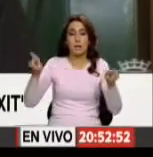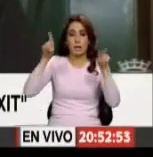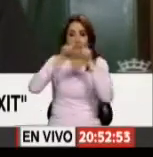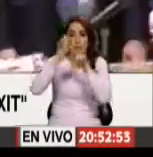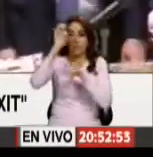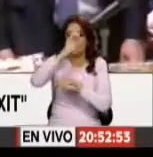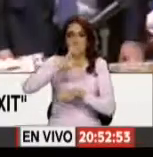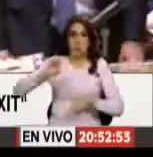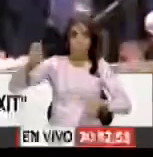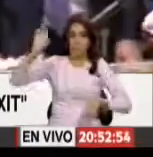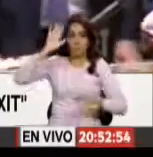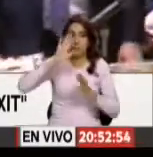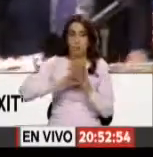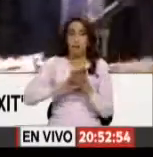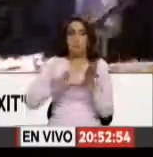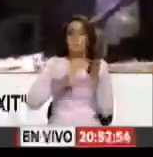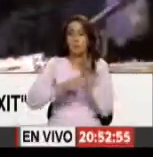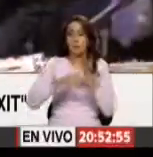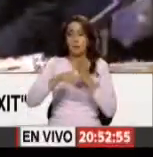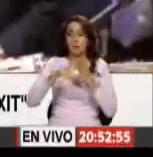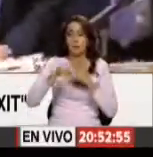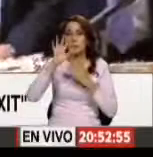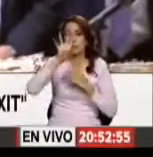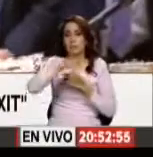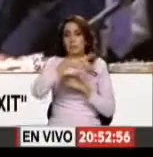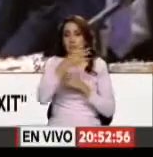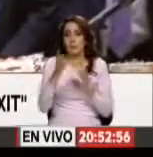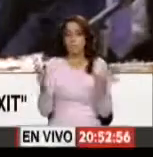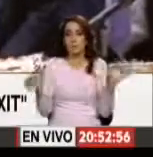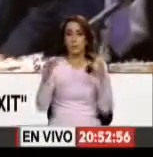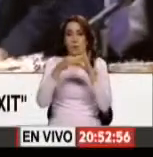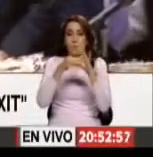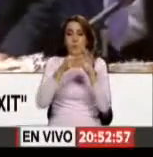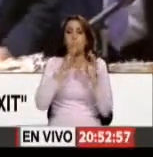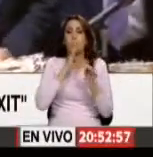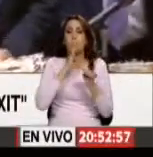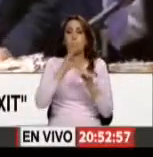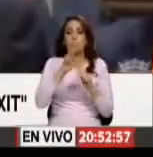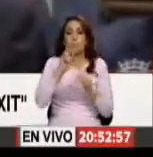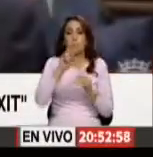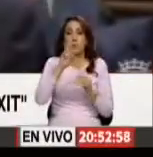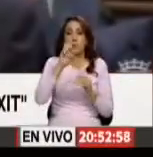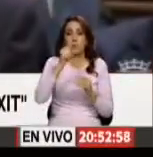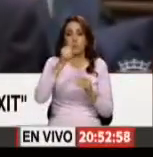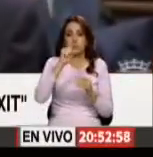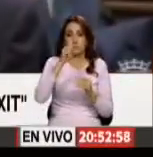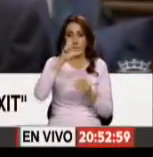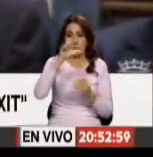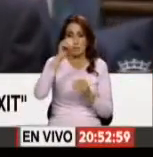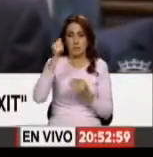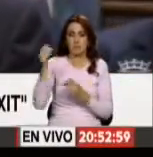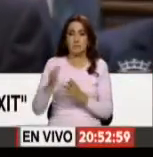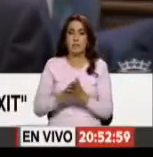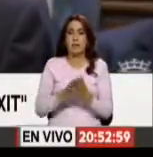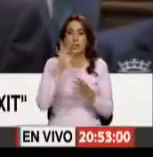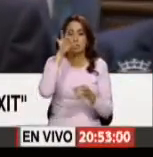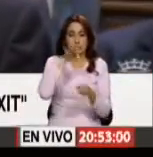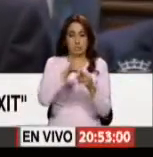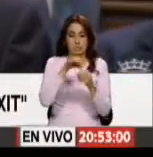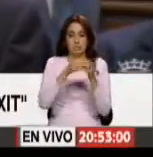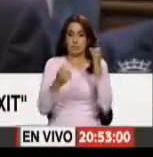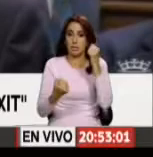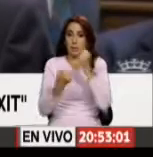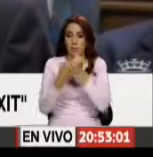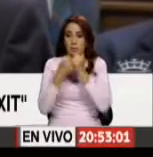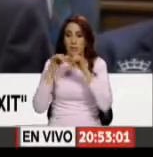la primera ministra del Reino Unido, Theresa May, pactó con Bruselas. Por 391 votos frente a 242, la Cámara de los